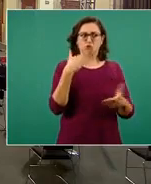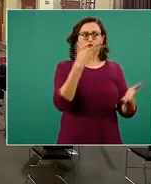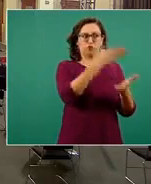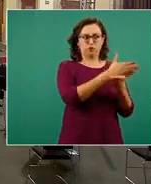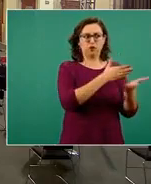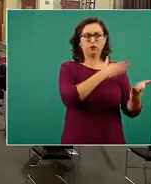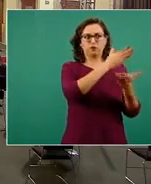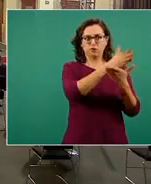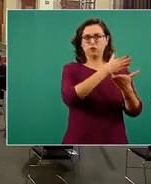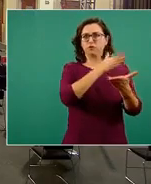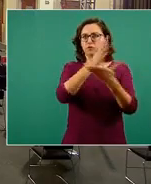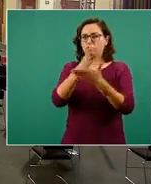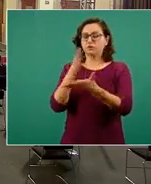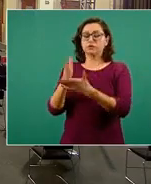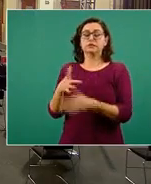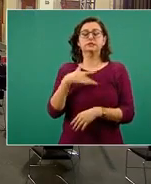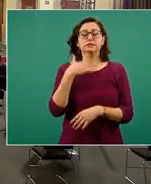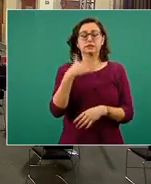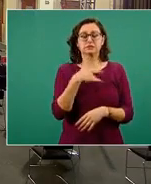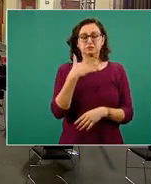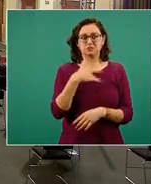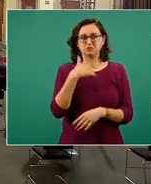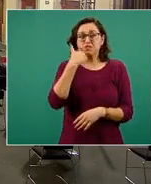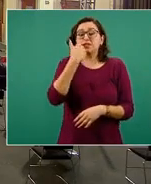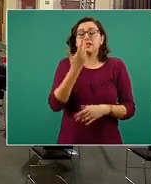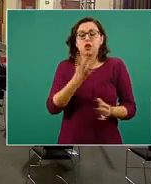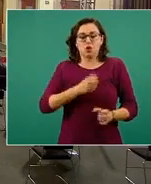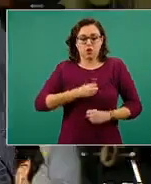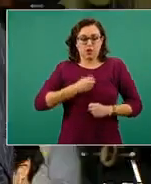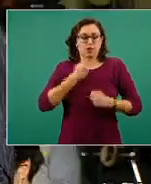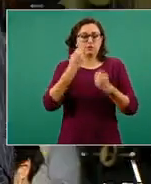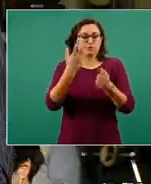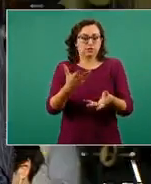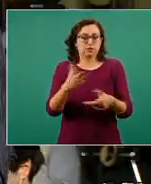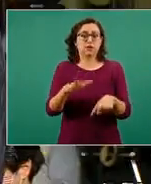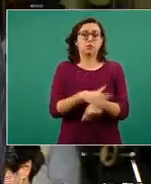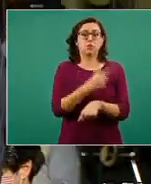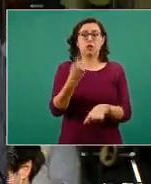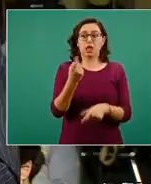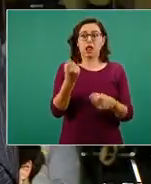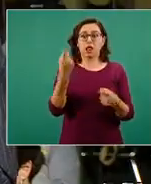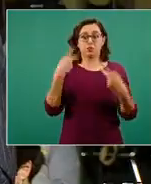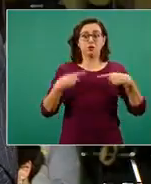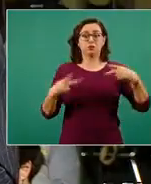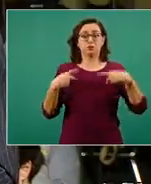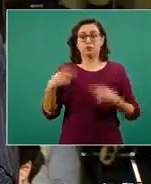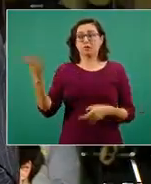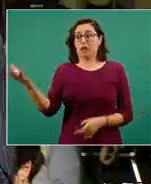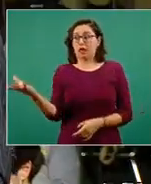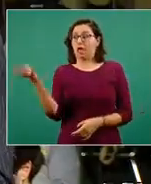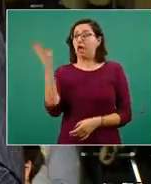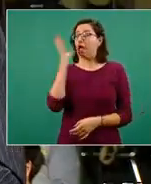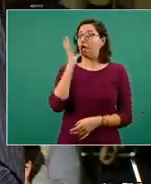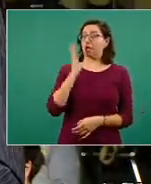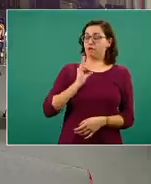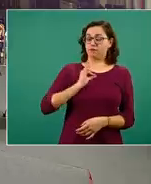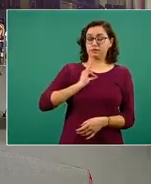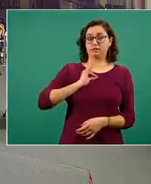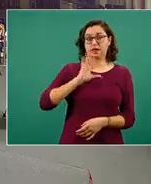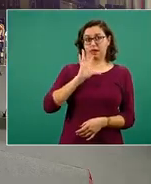quiero expresarles algo que la gente me encargó mucho que les